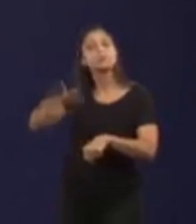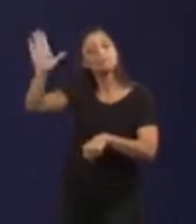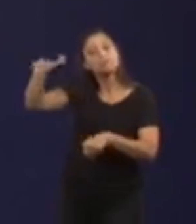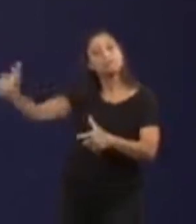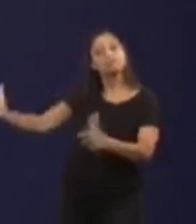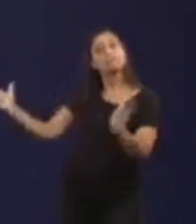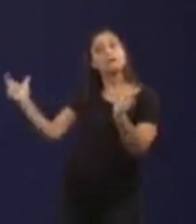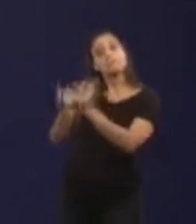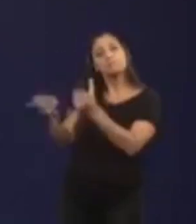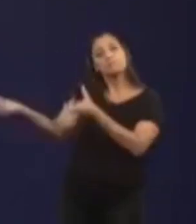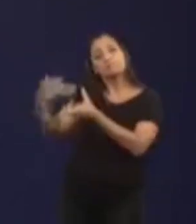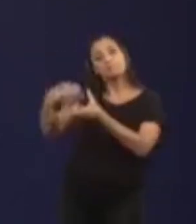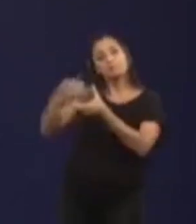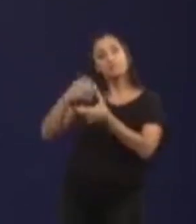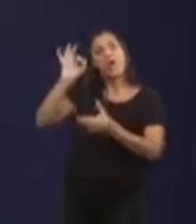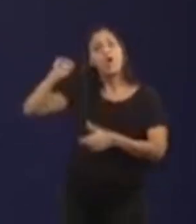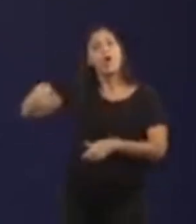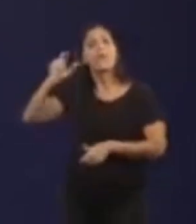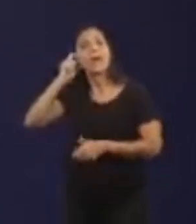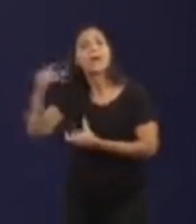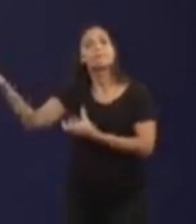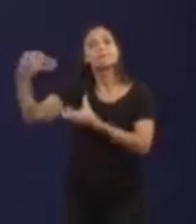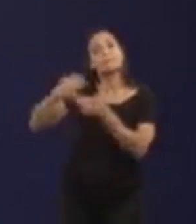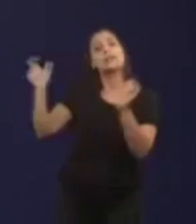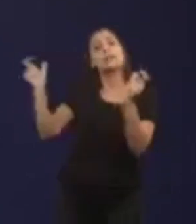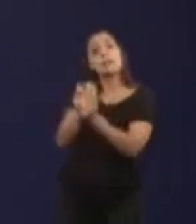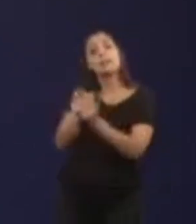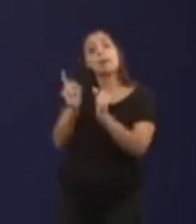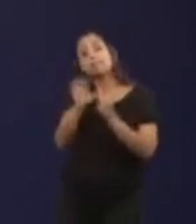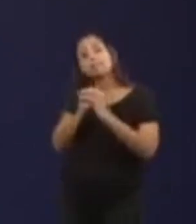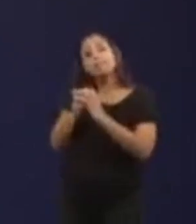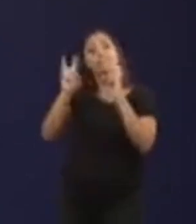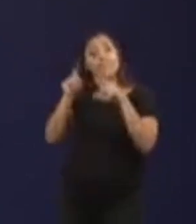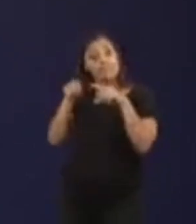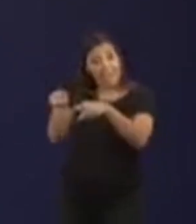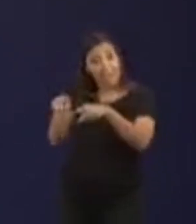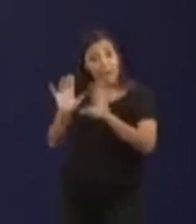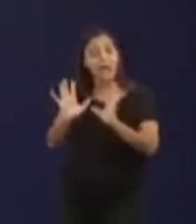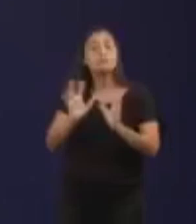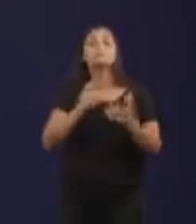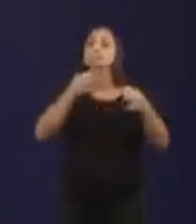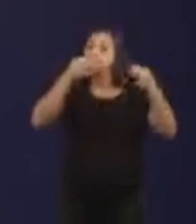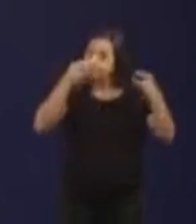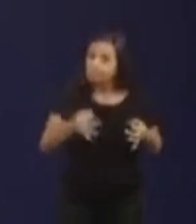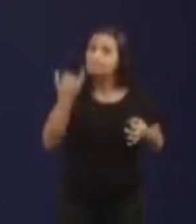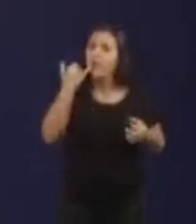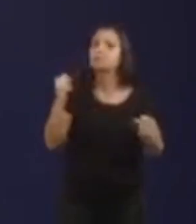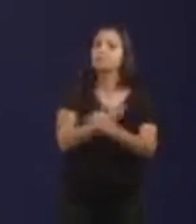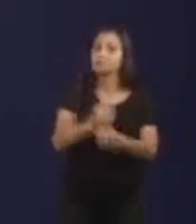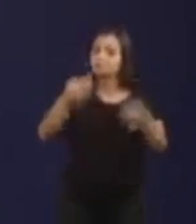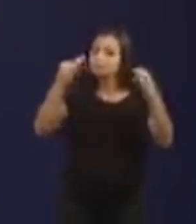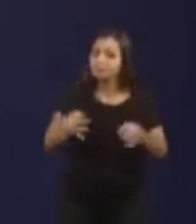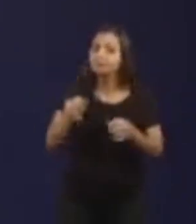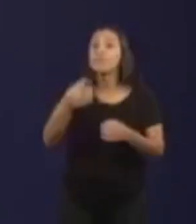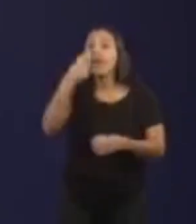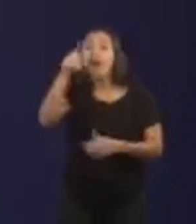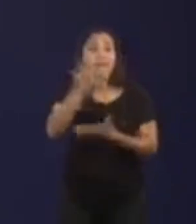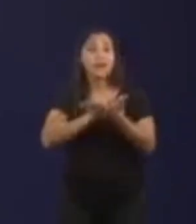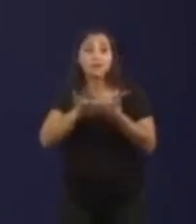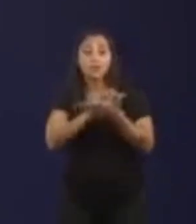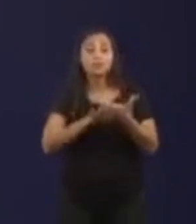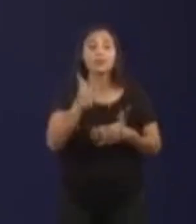diferentes ongs por este tema y efectivamente se han resuelto en torno a los